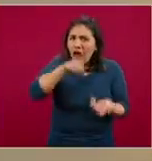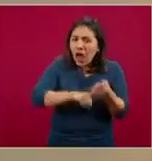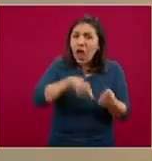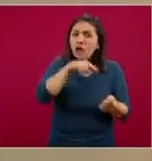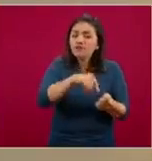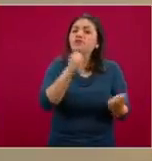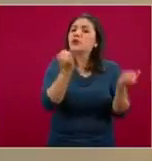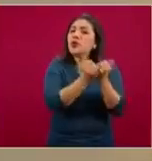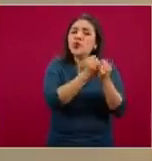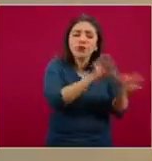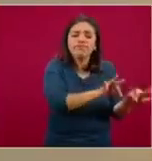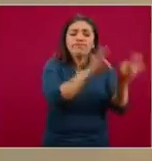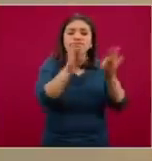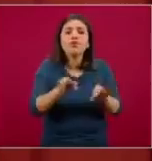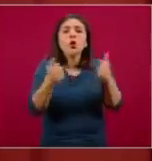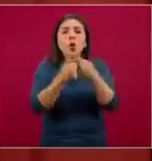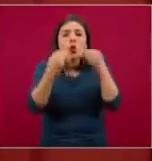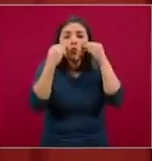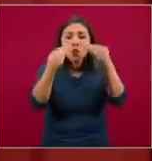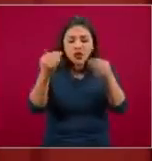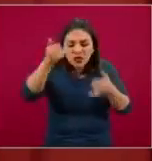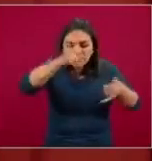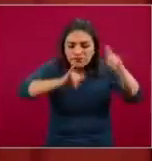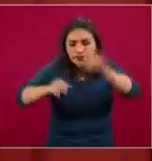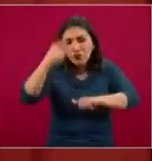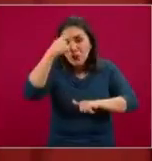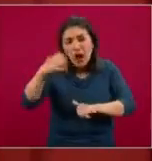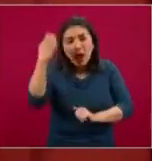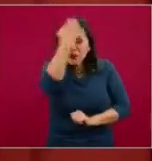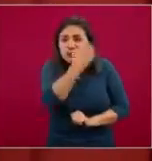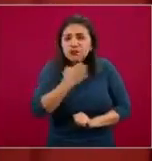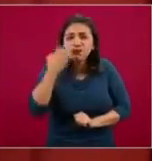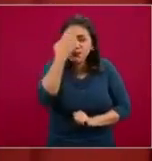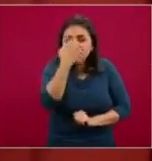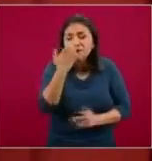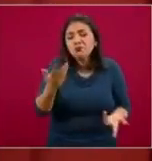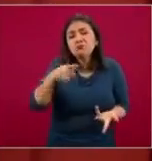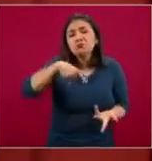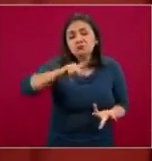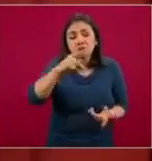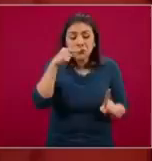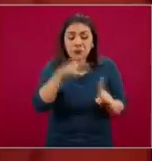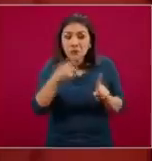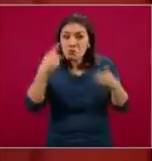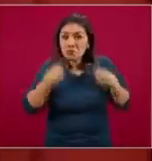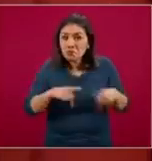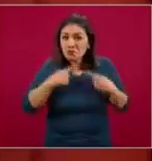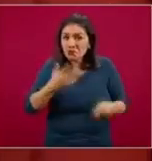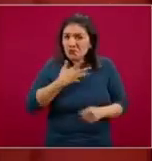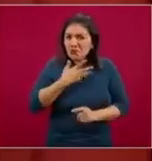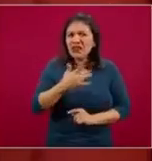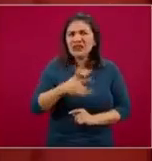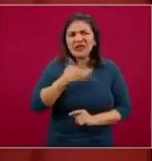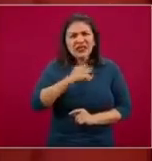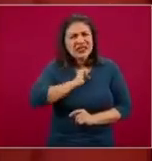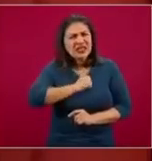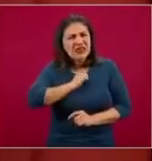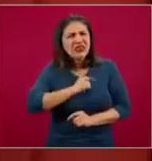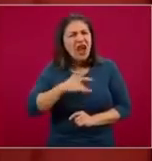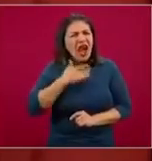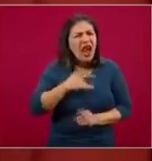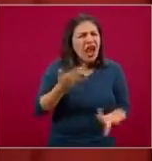toma la muestra para el análisis. Sin embargo, a esta persona que presenta síntomas, no espere